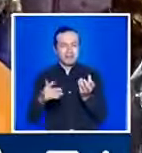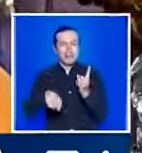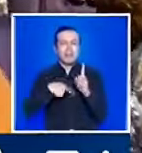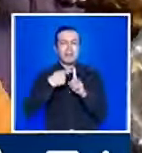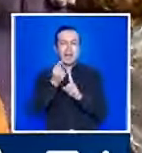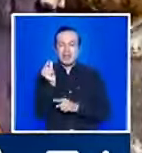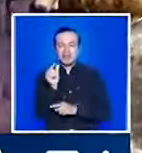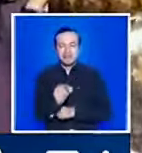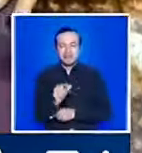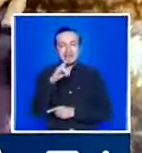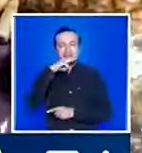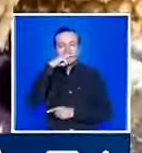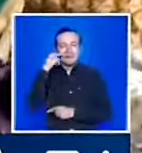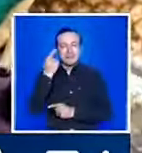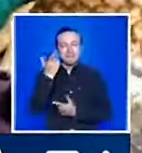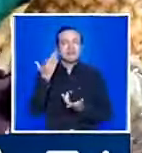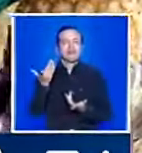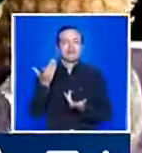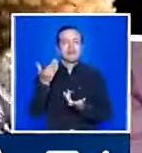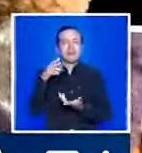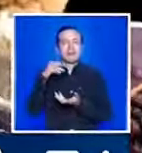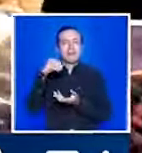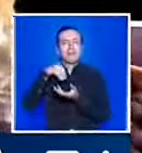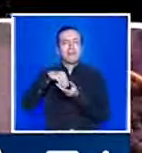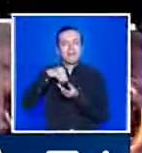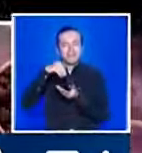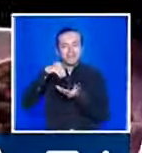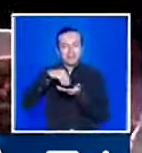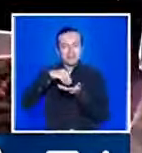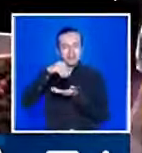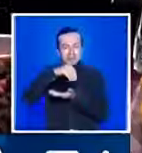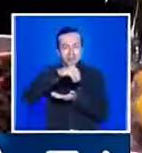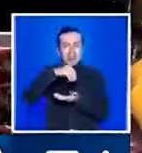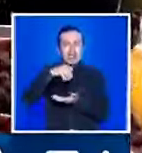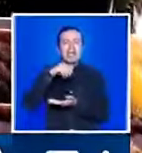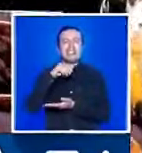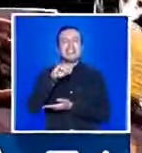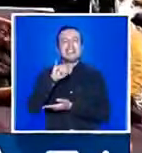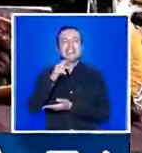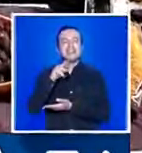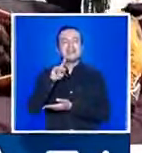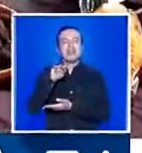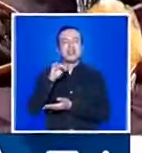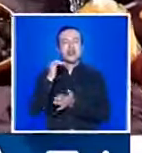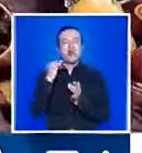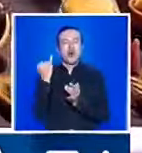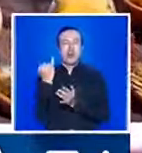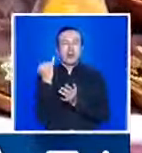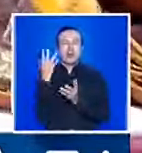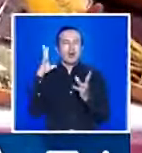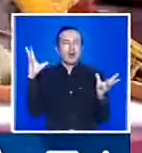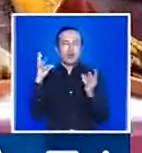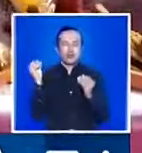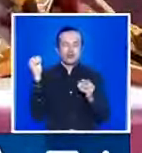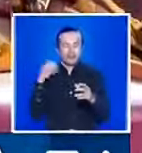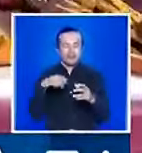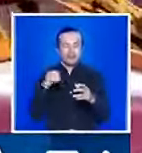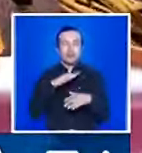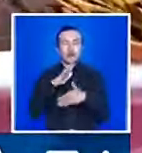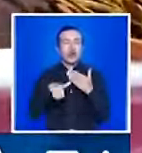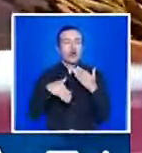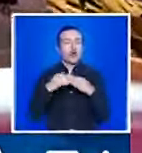la canela, la pimienta de dulce, todas esas, el ispingo, todos los ingredientes de primera calidad y a buen precio.